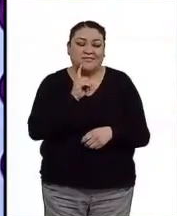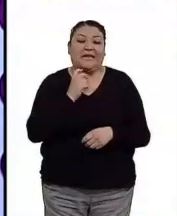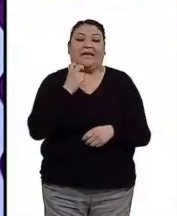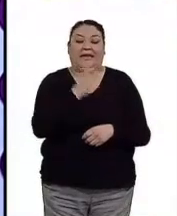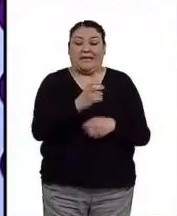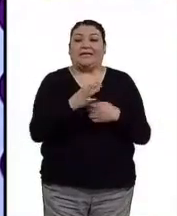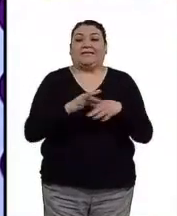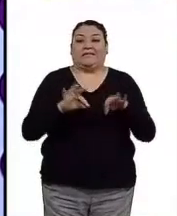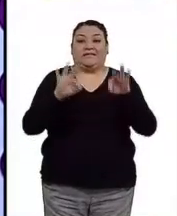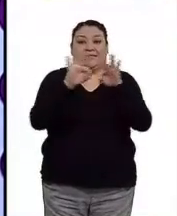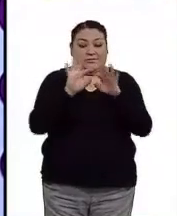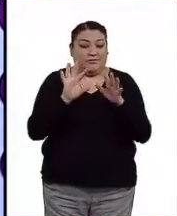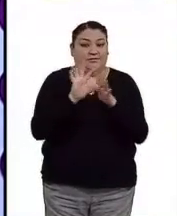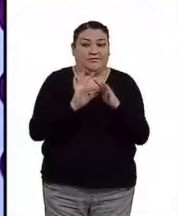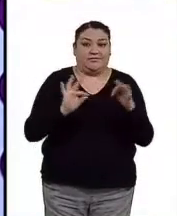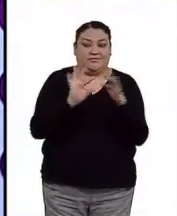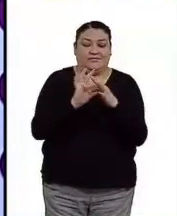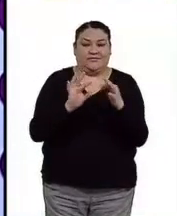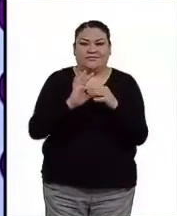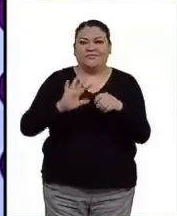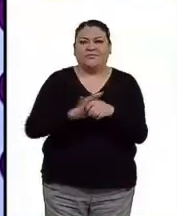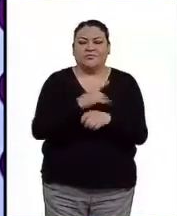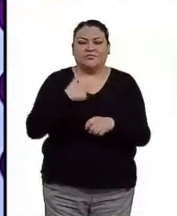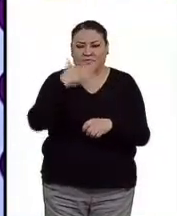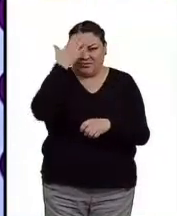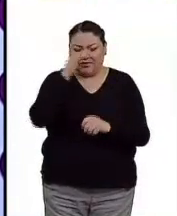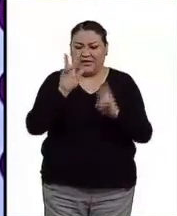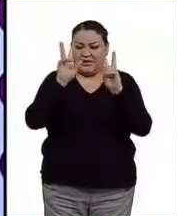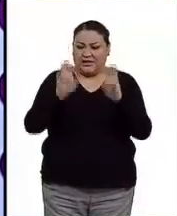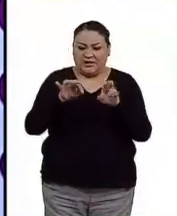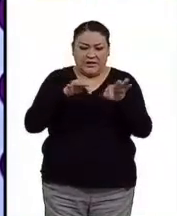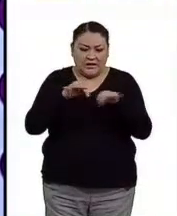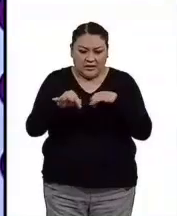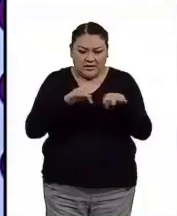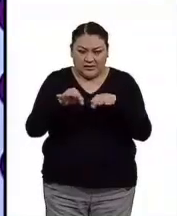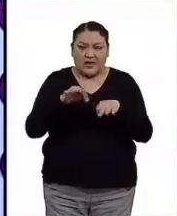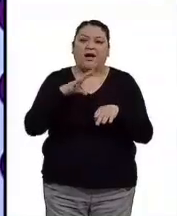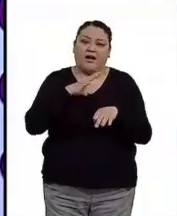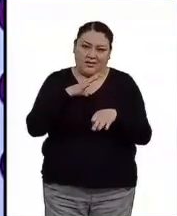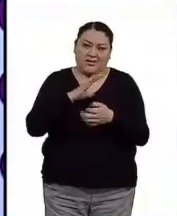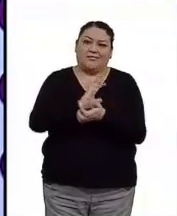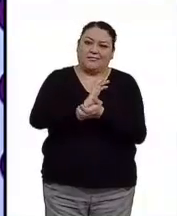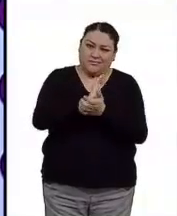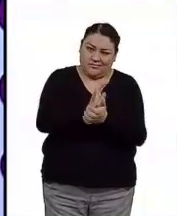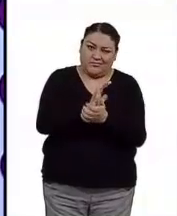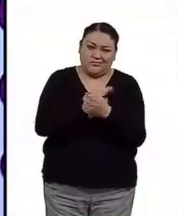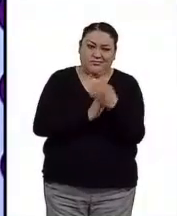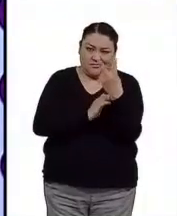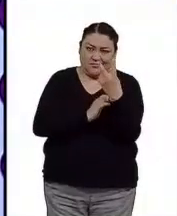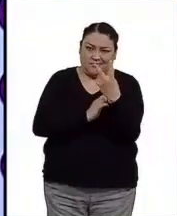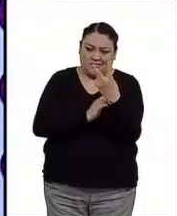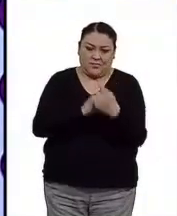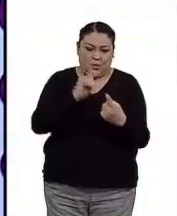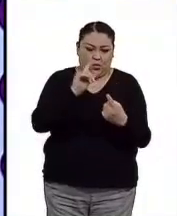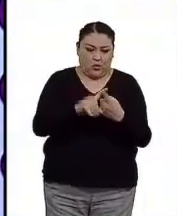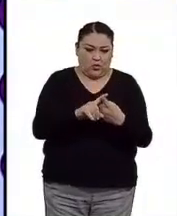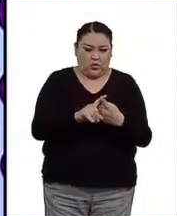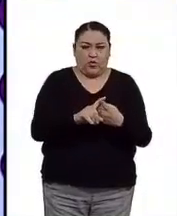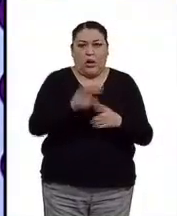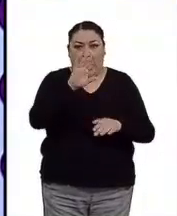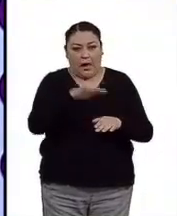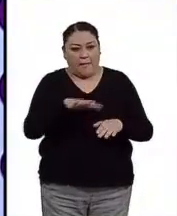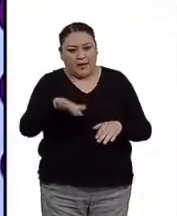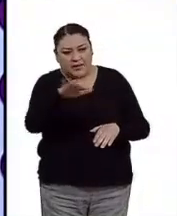es muy relevante decirlo, porque en materia laboral puede haber, por ejemplo, 2 tipos de discriminaciones por razones de género. Las físicas, porque